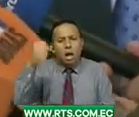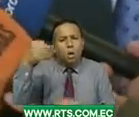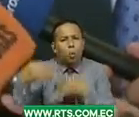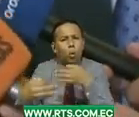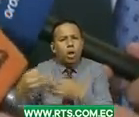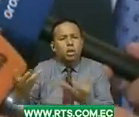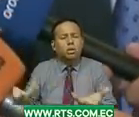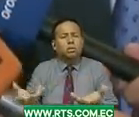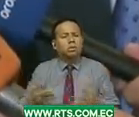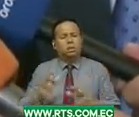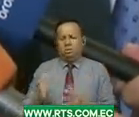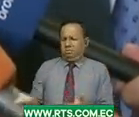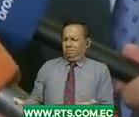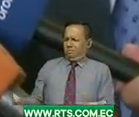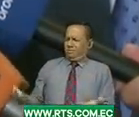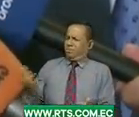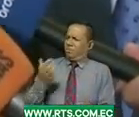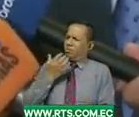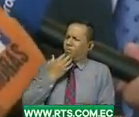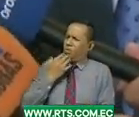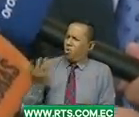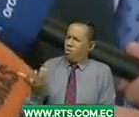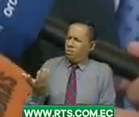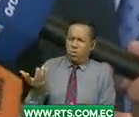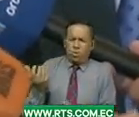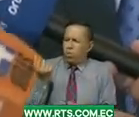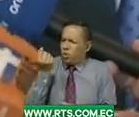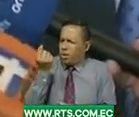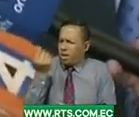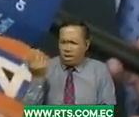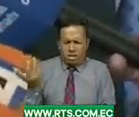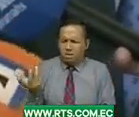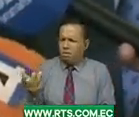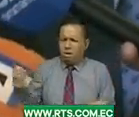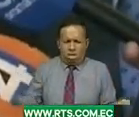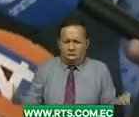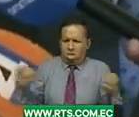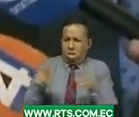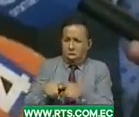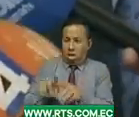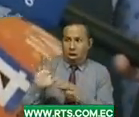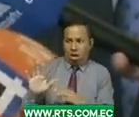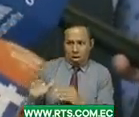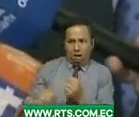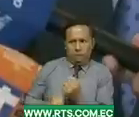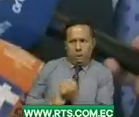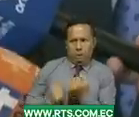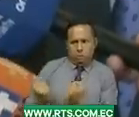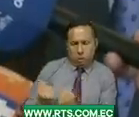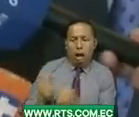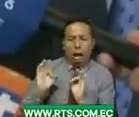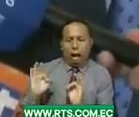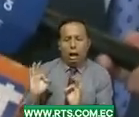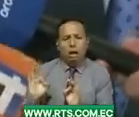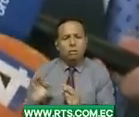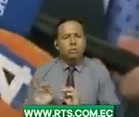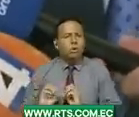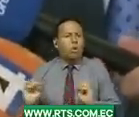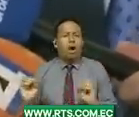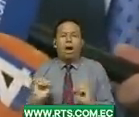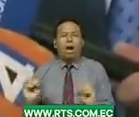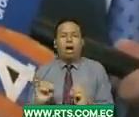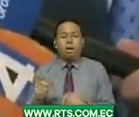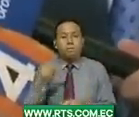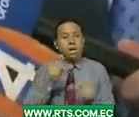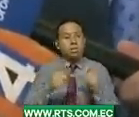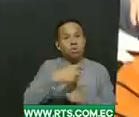ningún sentido ningún tipo de entendimiento y menos aún un pacto con quienes quieren en este momento perseguir al presidente